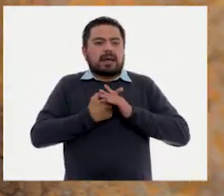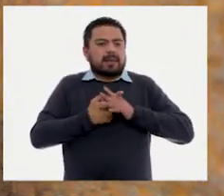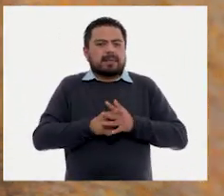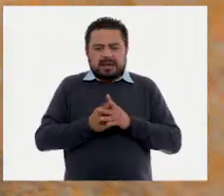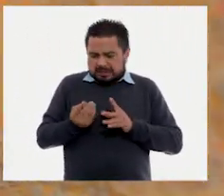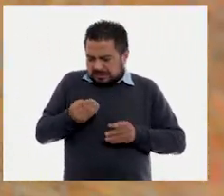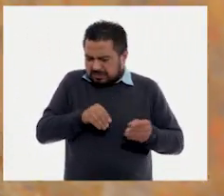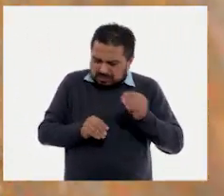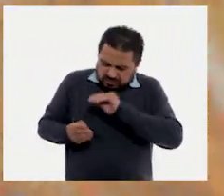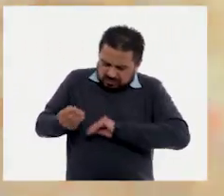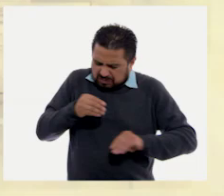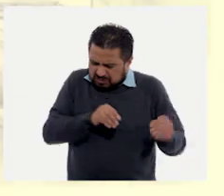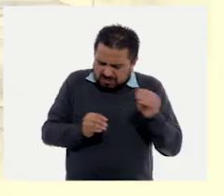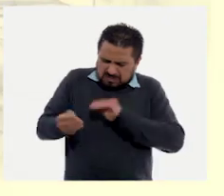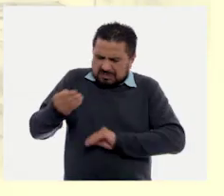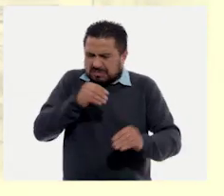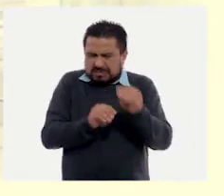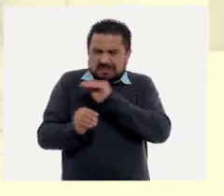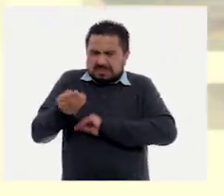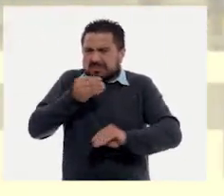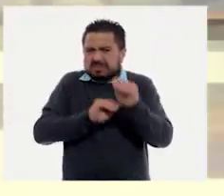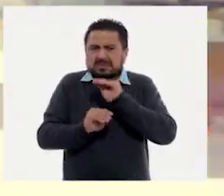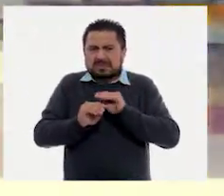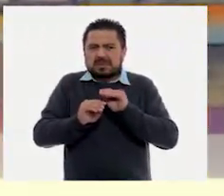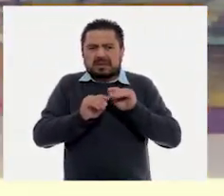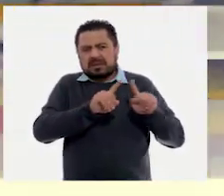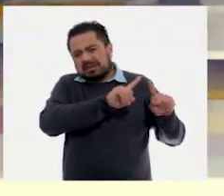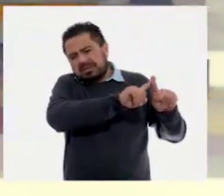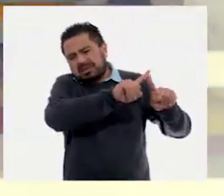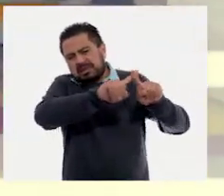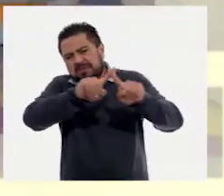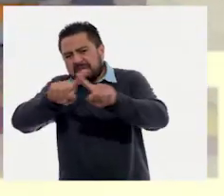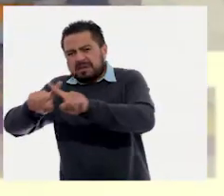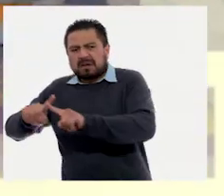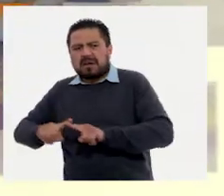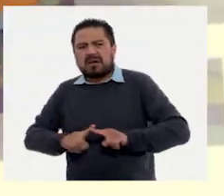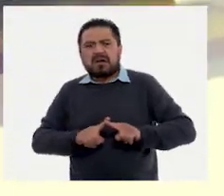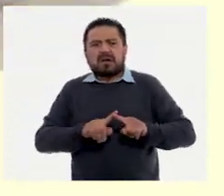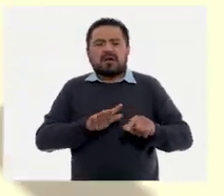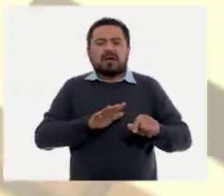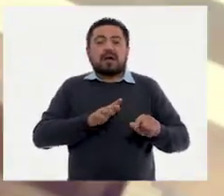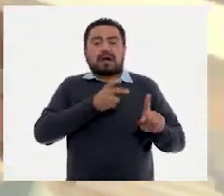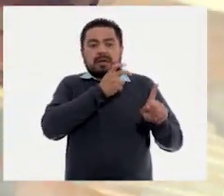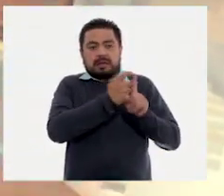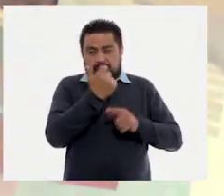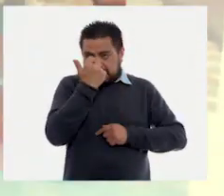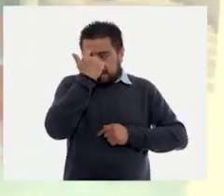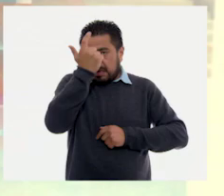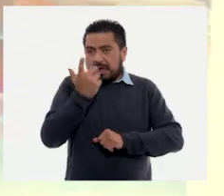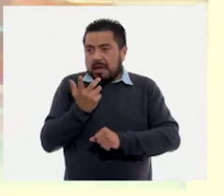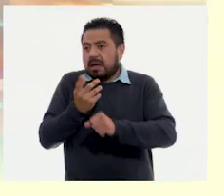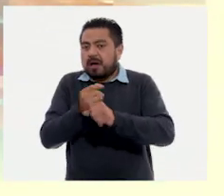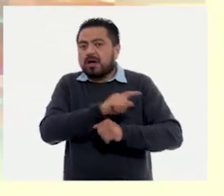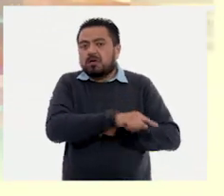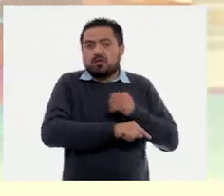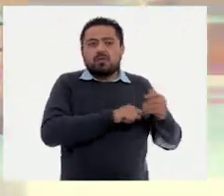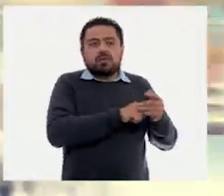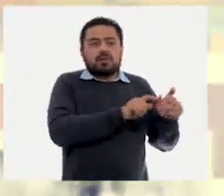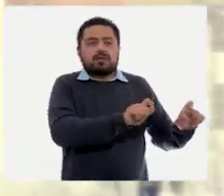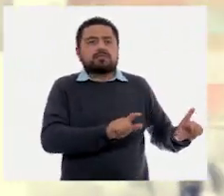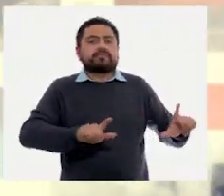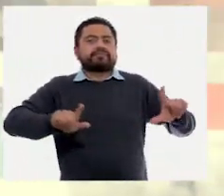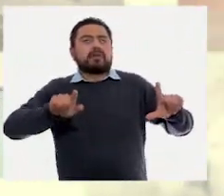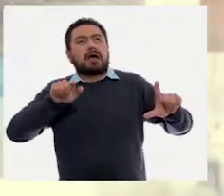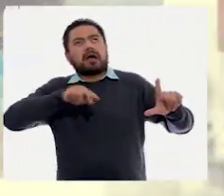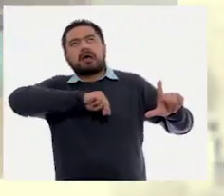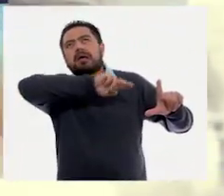combinar diferentes fugas entonces se fueron creando espacios a